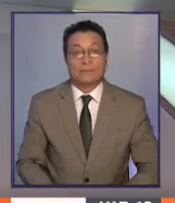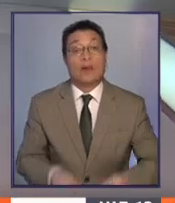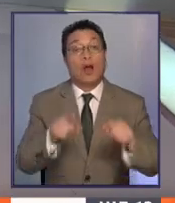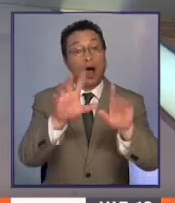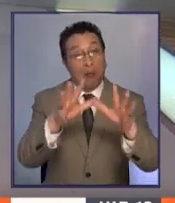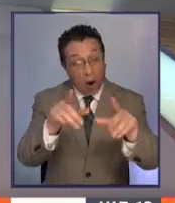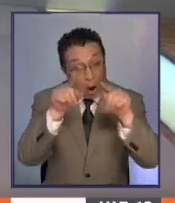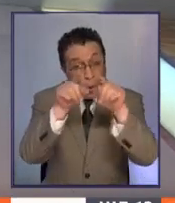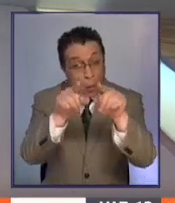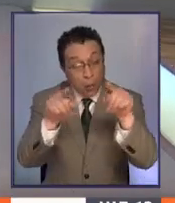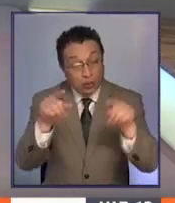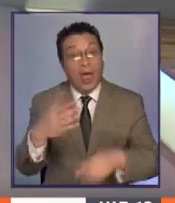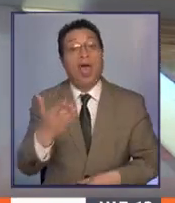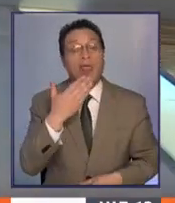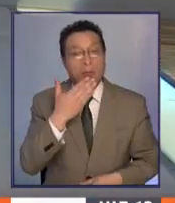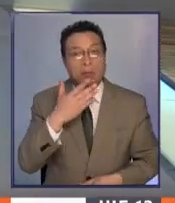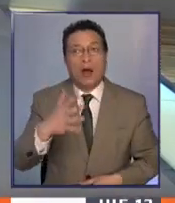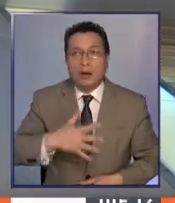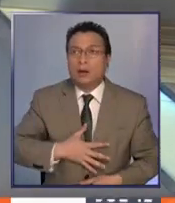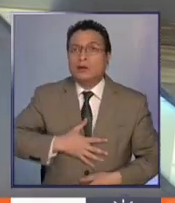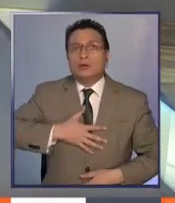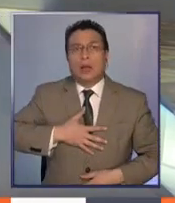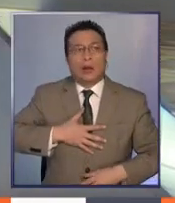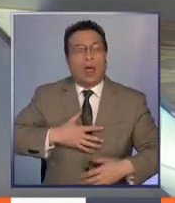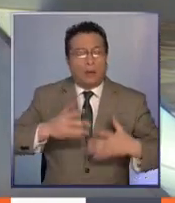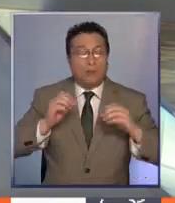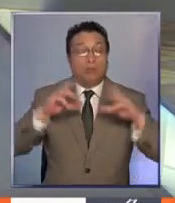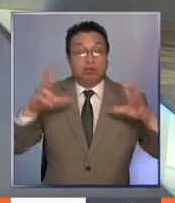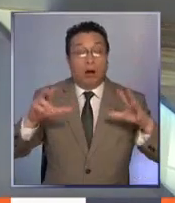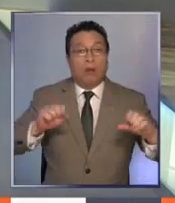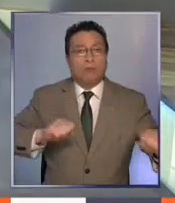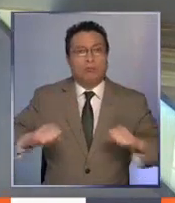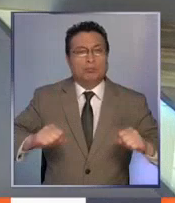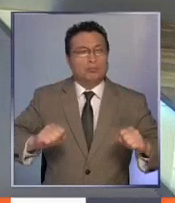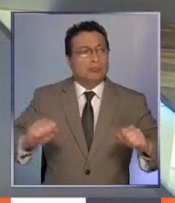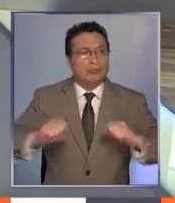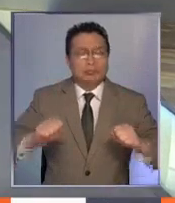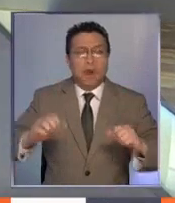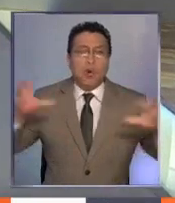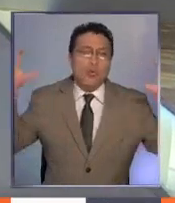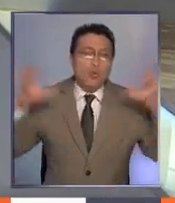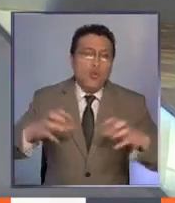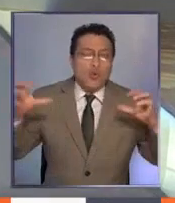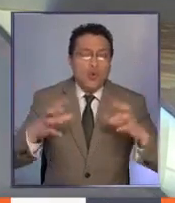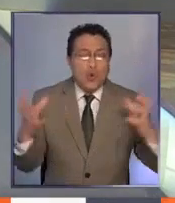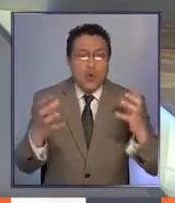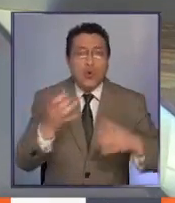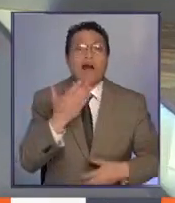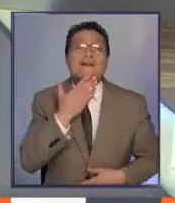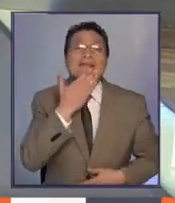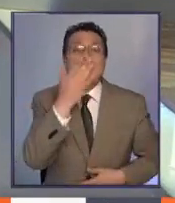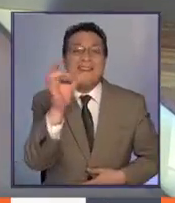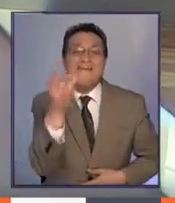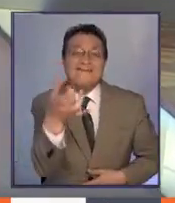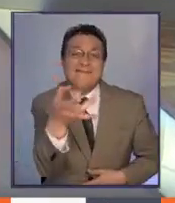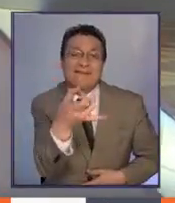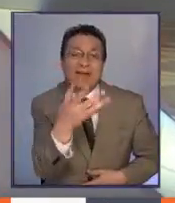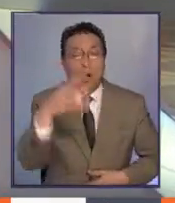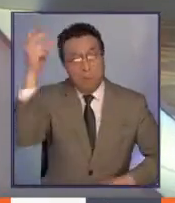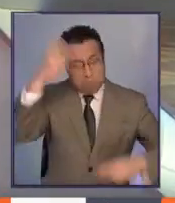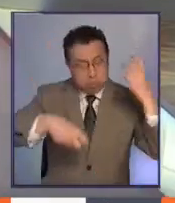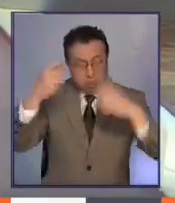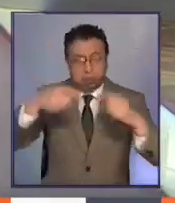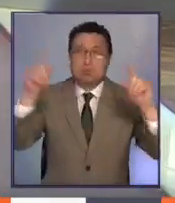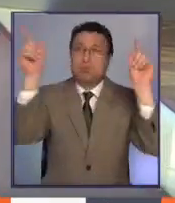Seguramente usted también la sintió, incluso se despertó. Intensas precipitaciones, granizos y hasta truenos fueron parte de la tormenta